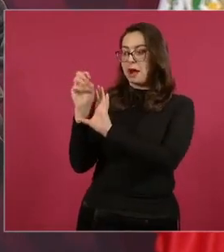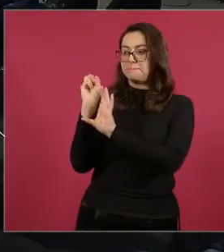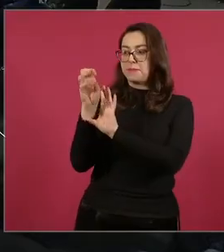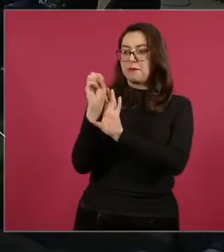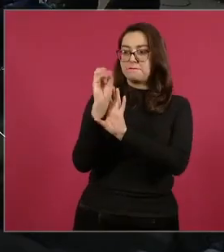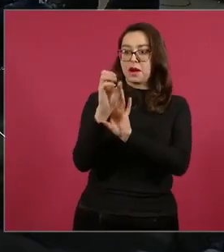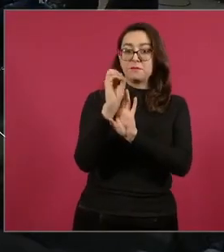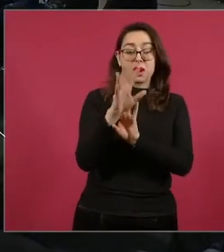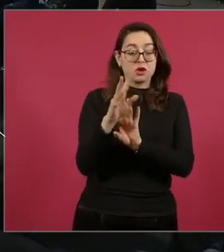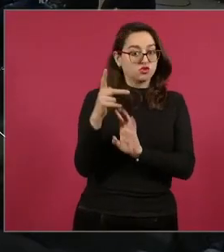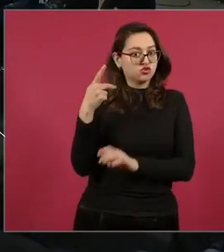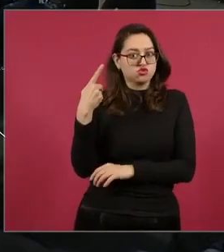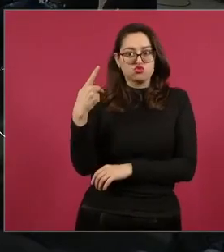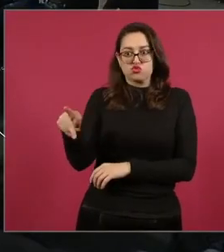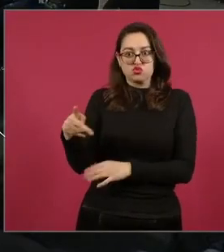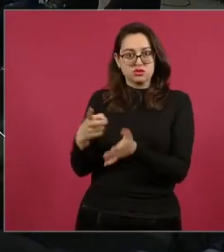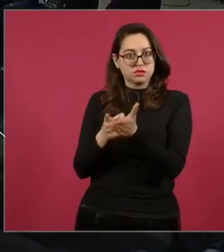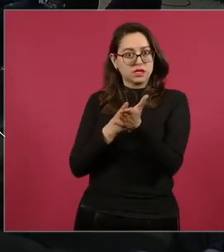a